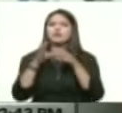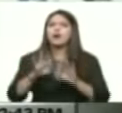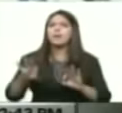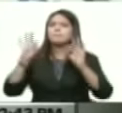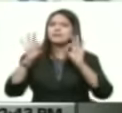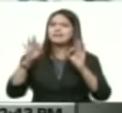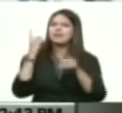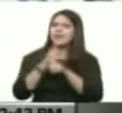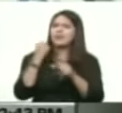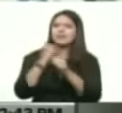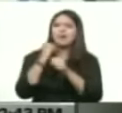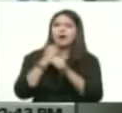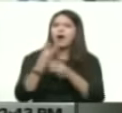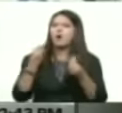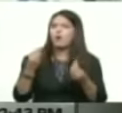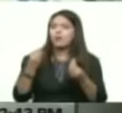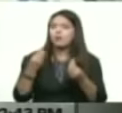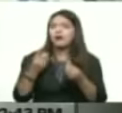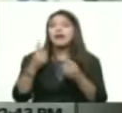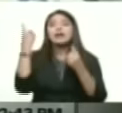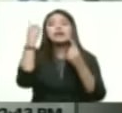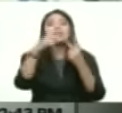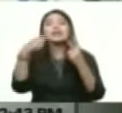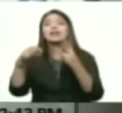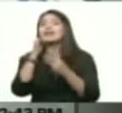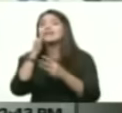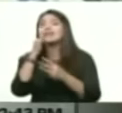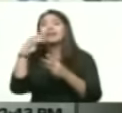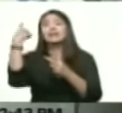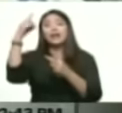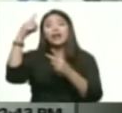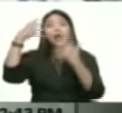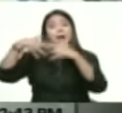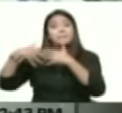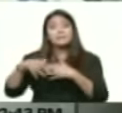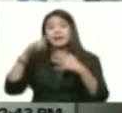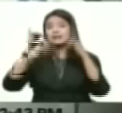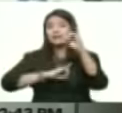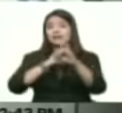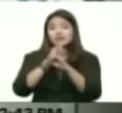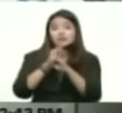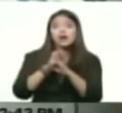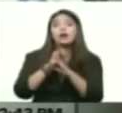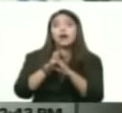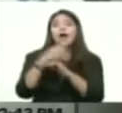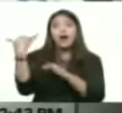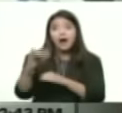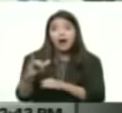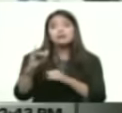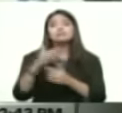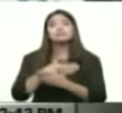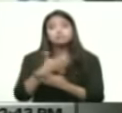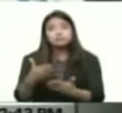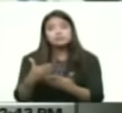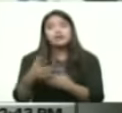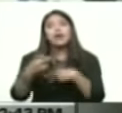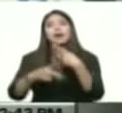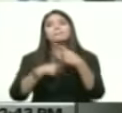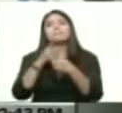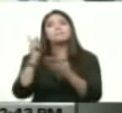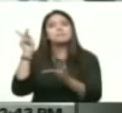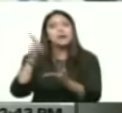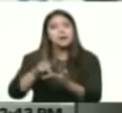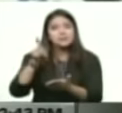especial y cuáles son los entes internacionales que ya tienen potestad y mecanismos para